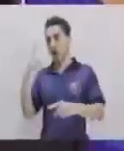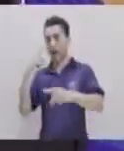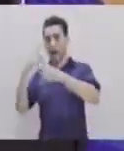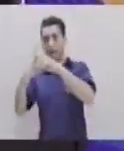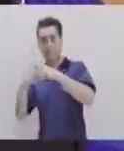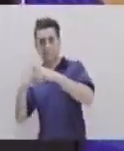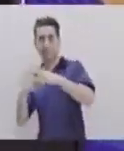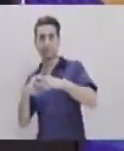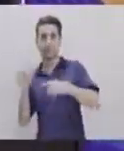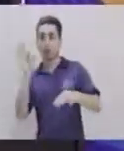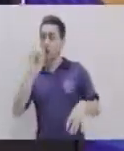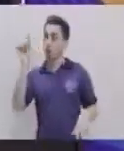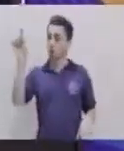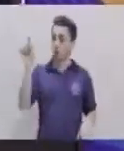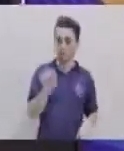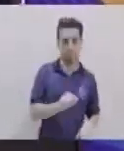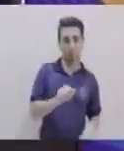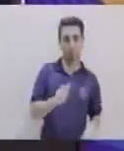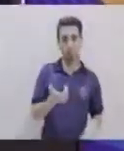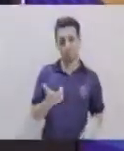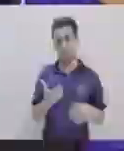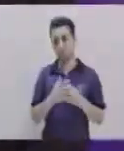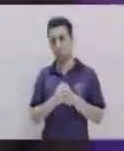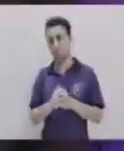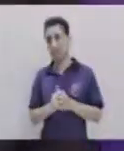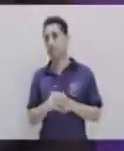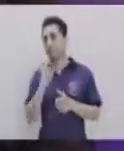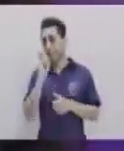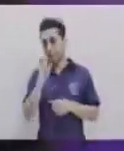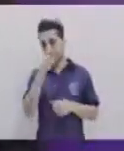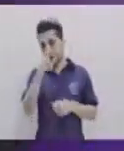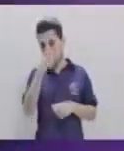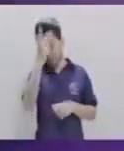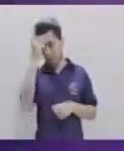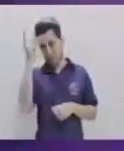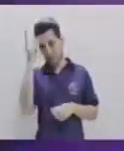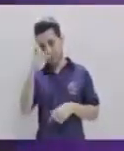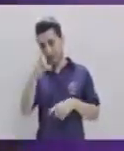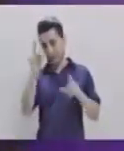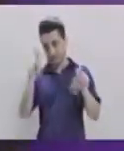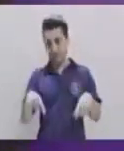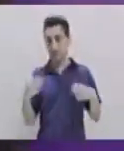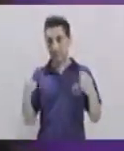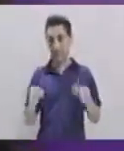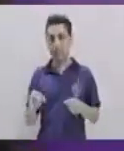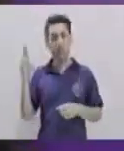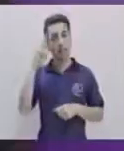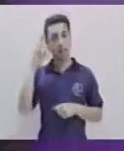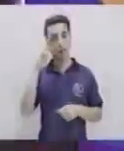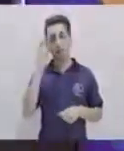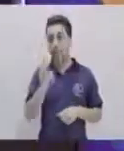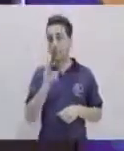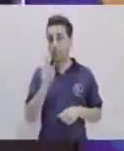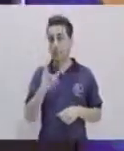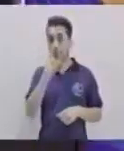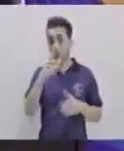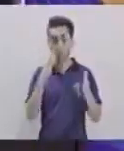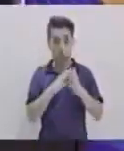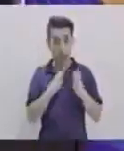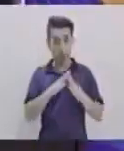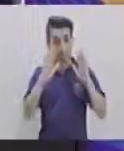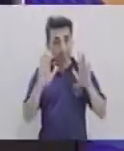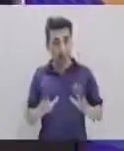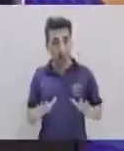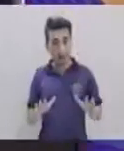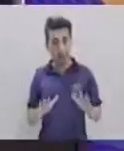la letra X o una rayita encima. Ese es el reto que te dejo. Recuerda siempre estar en tu